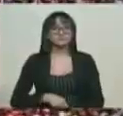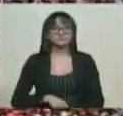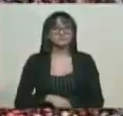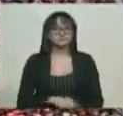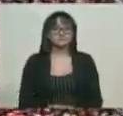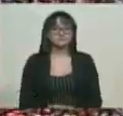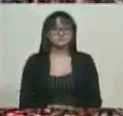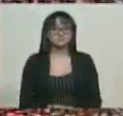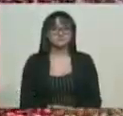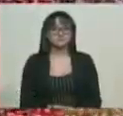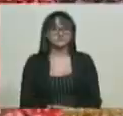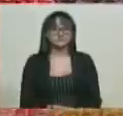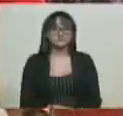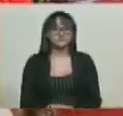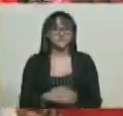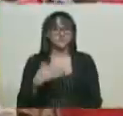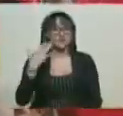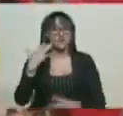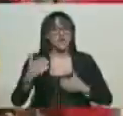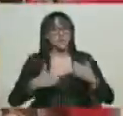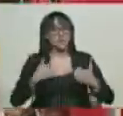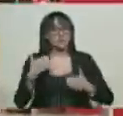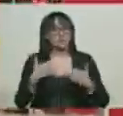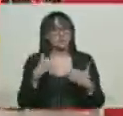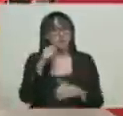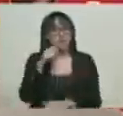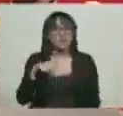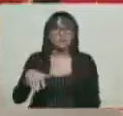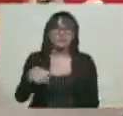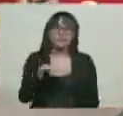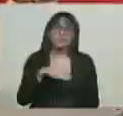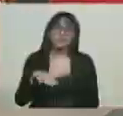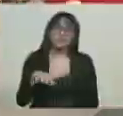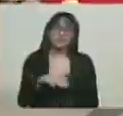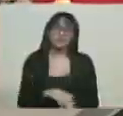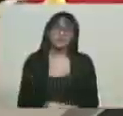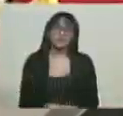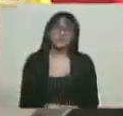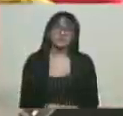Y sé la emoción y la pasión de nuestro pueblo.